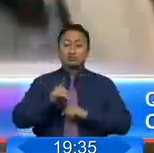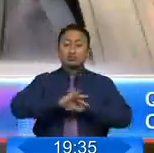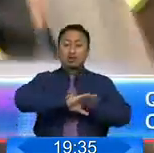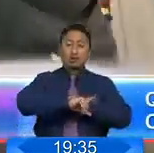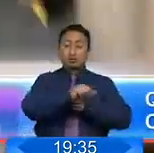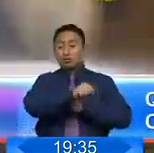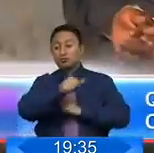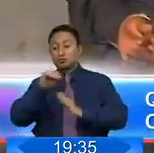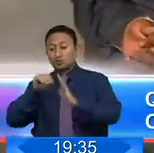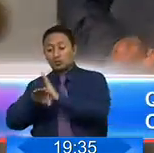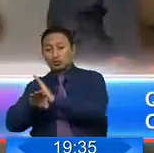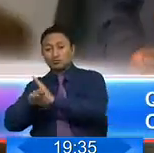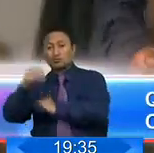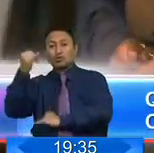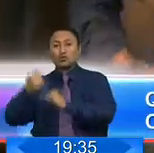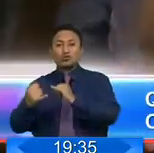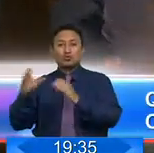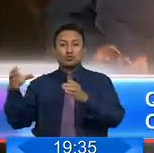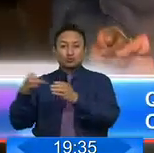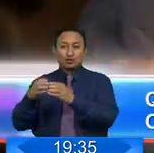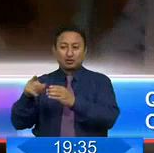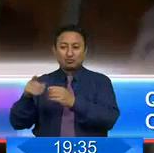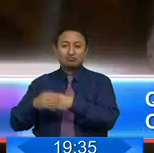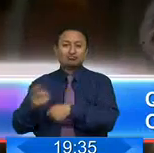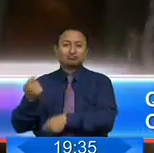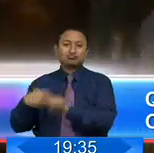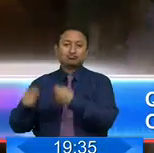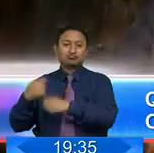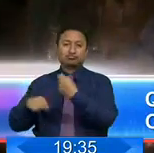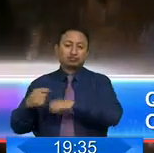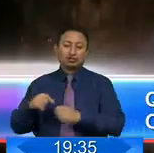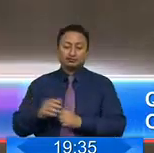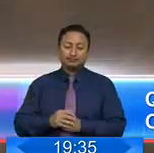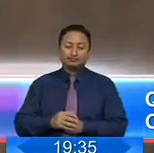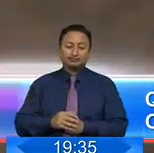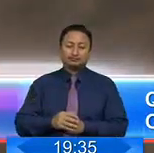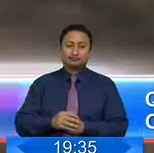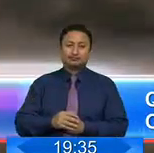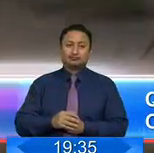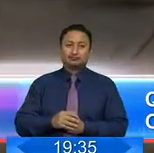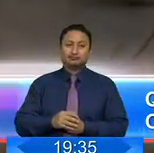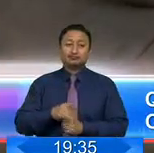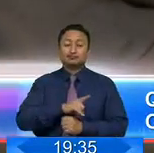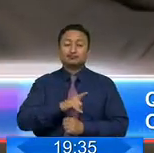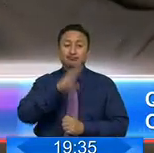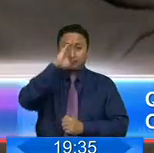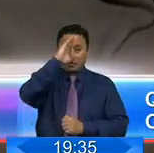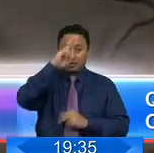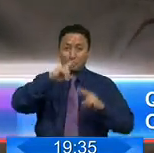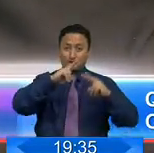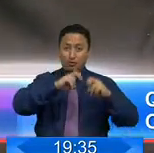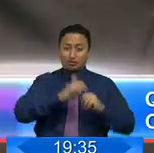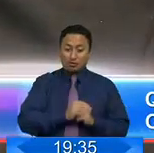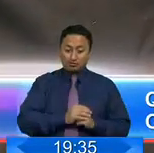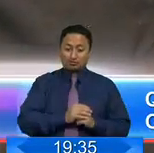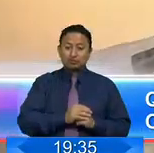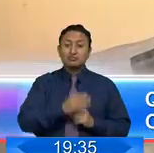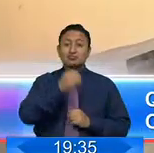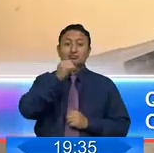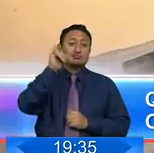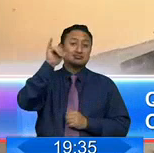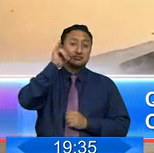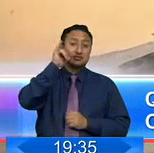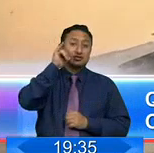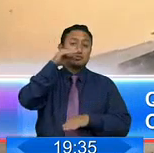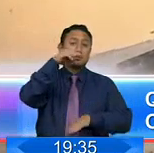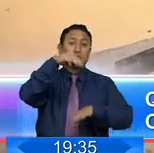almacenaban y los últimos de la cadena se encargaban de la comercialización. Según inteligencia de la judicial, se movían por Sangolquí, Machachi